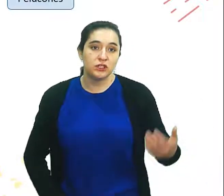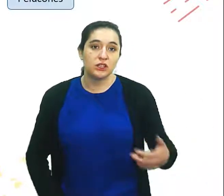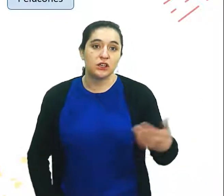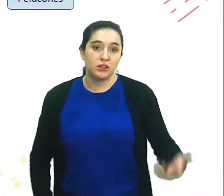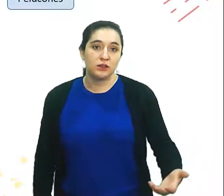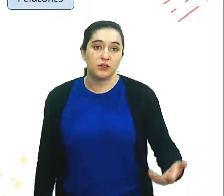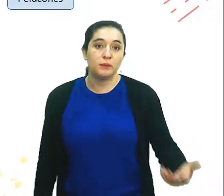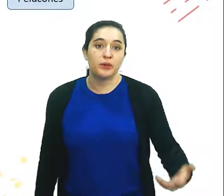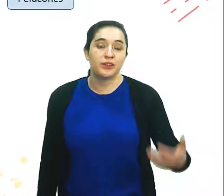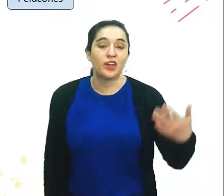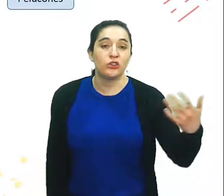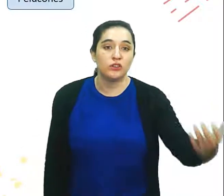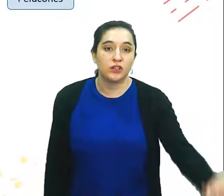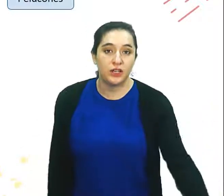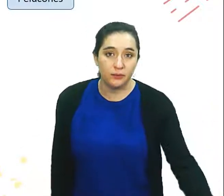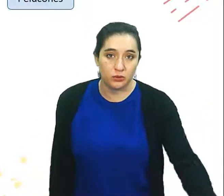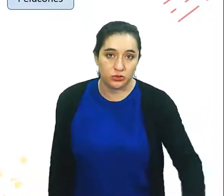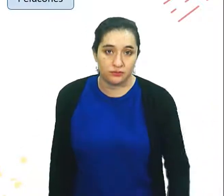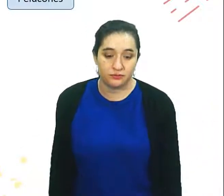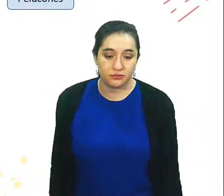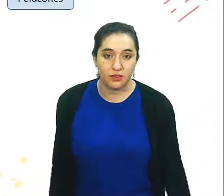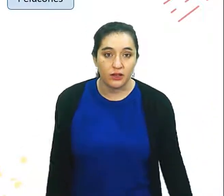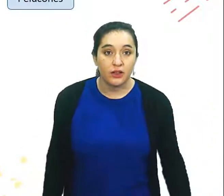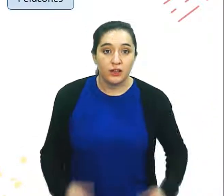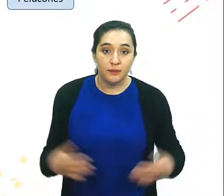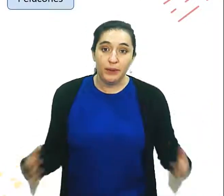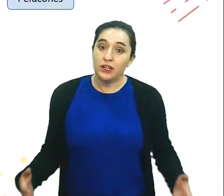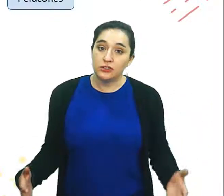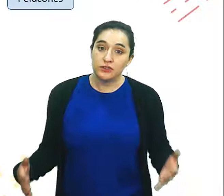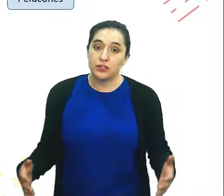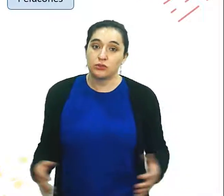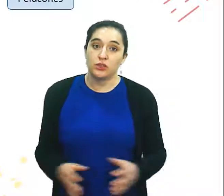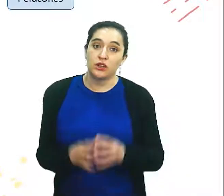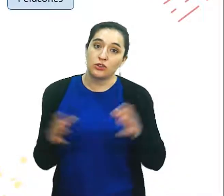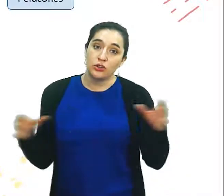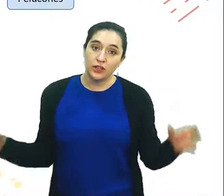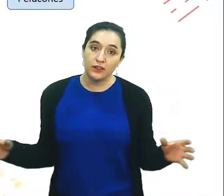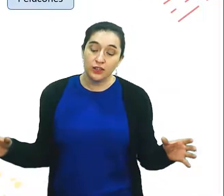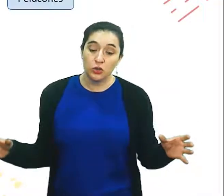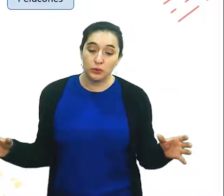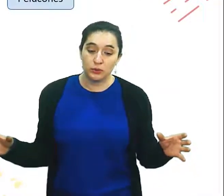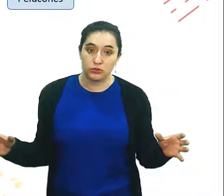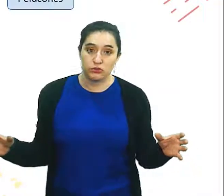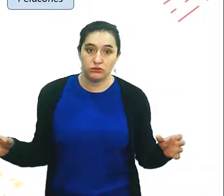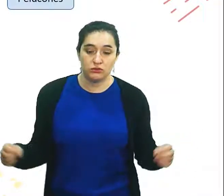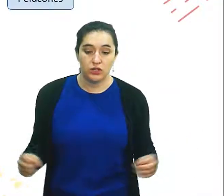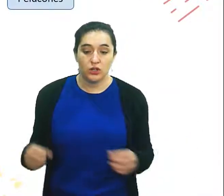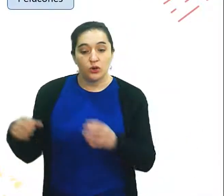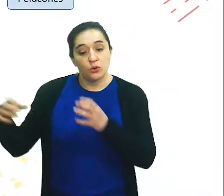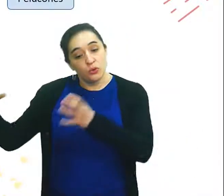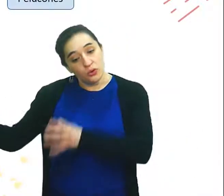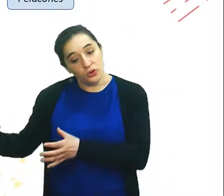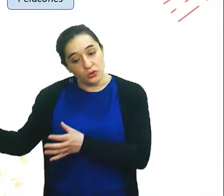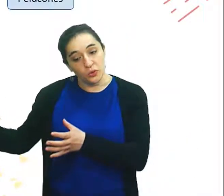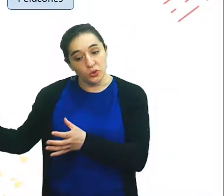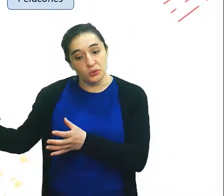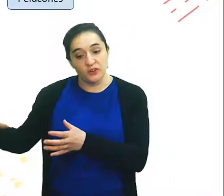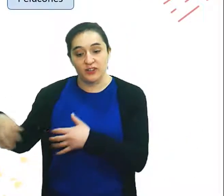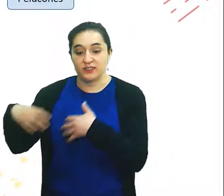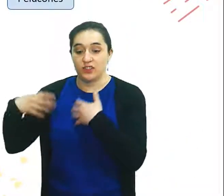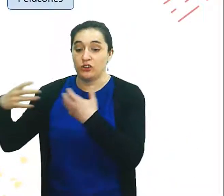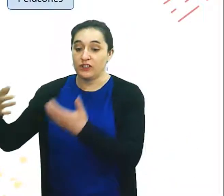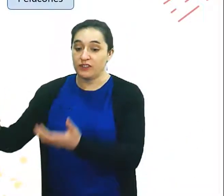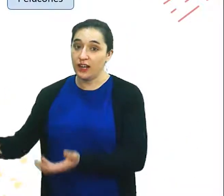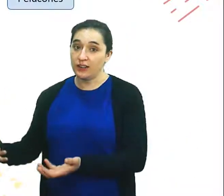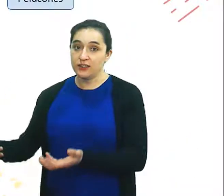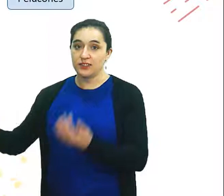nación y qué tipo de Estado queremos? Y para eso van a surgir dos grandes grupos. Un grupo van